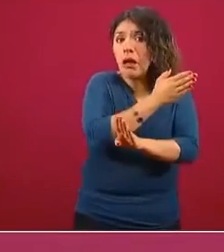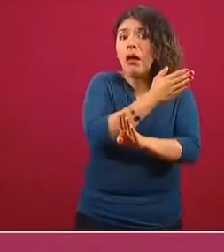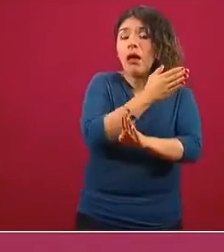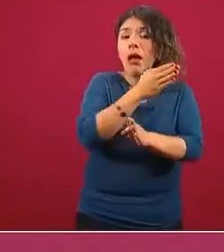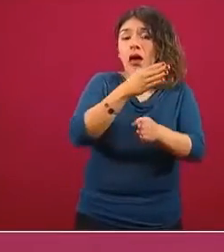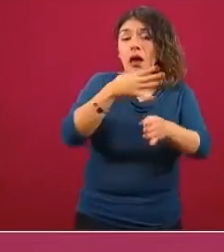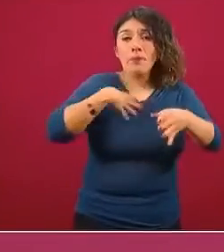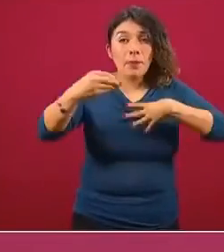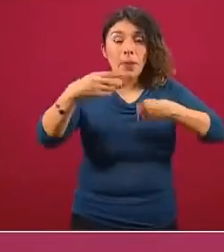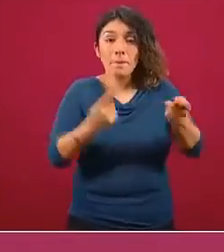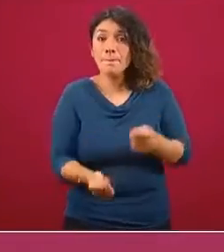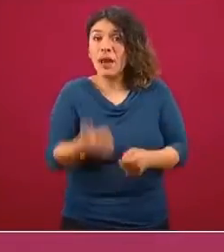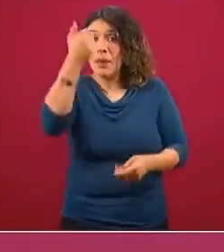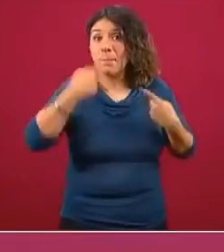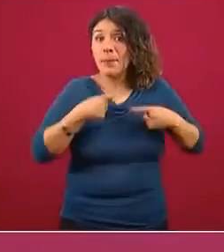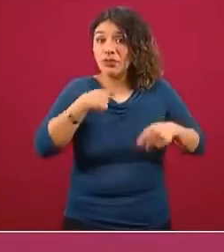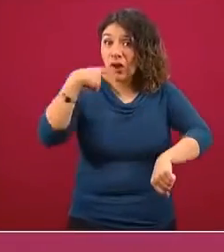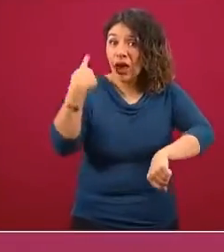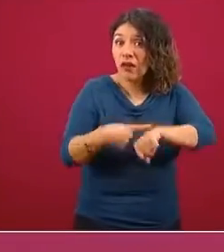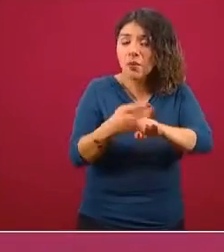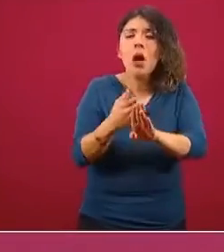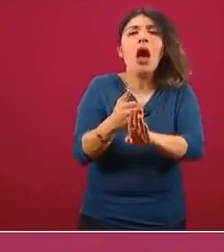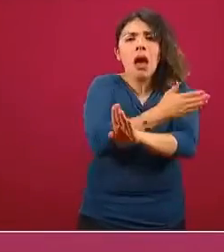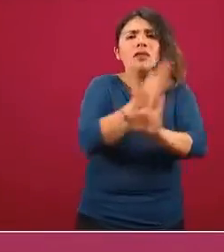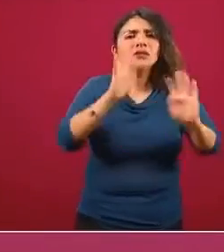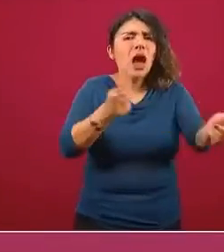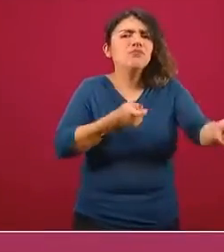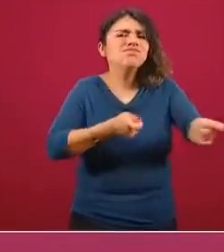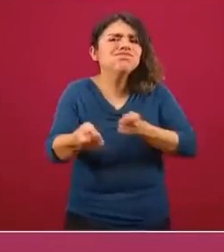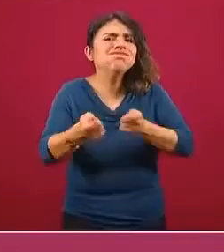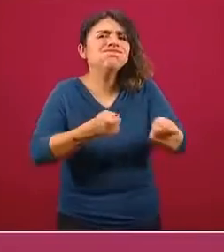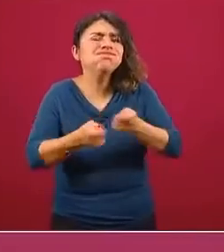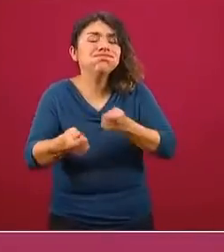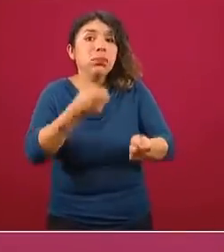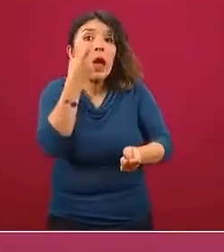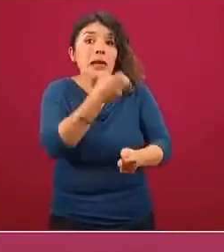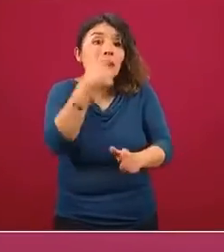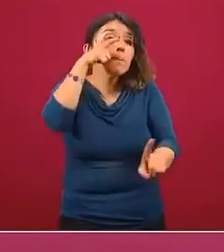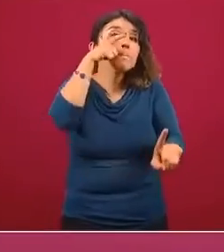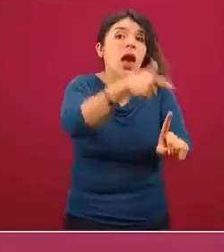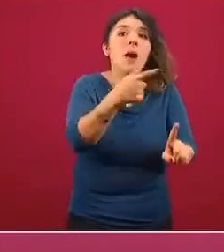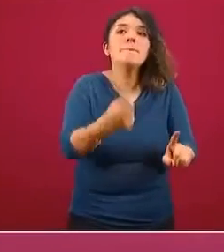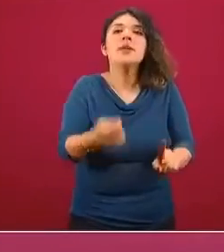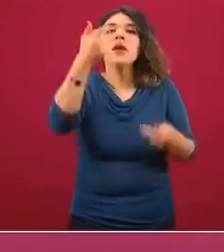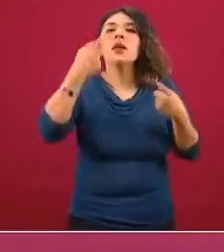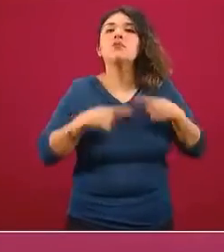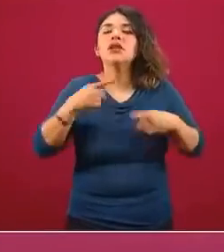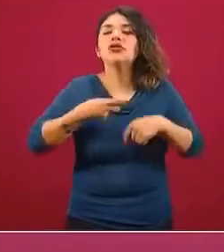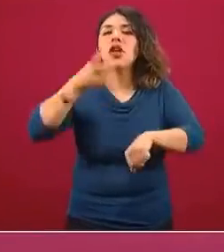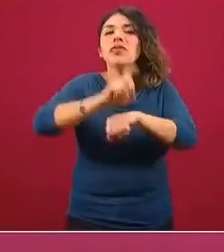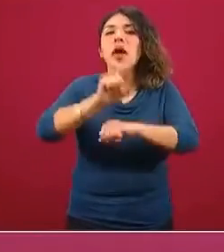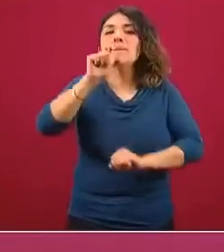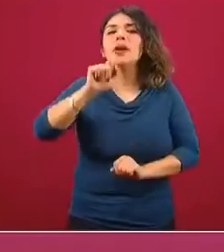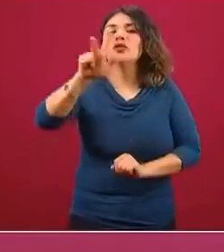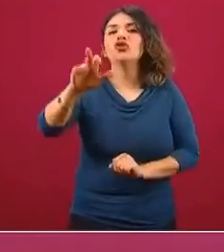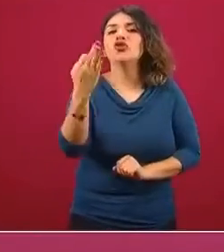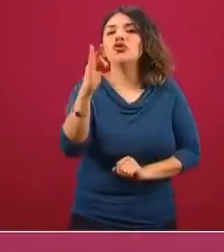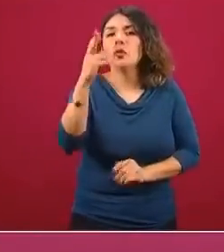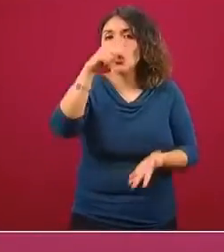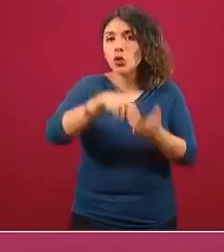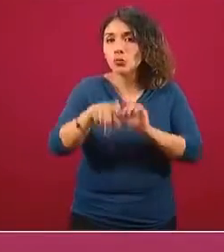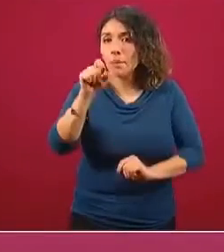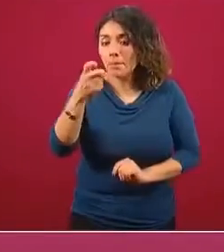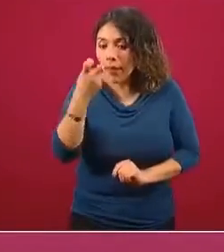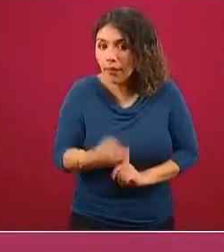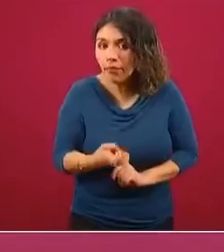incluso de tener el primer caso. Producto de esta práctica es que se encontró el primer caso el 28 de febrero de